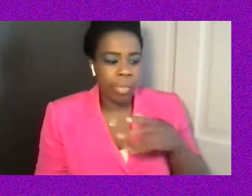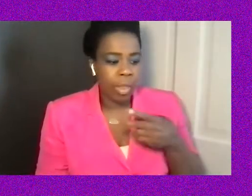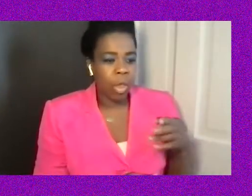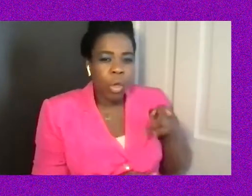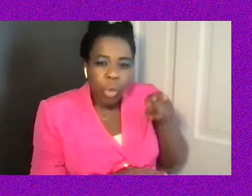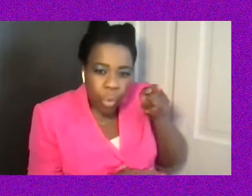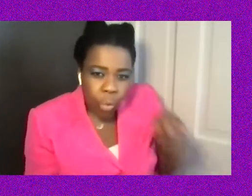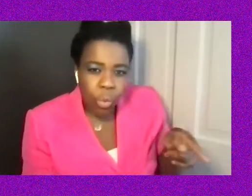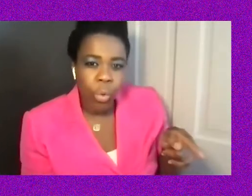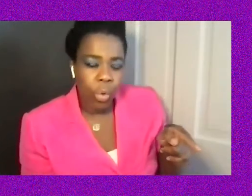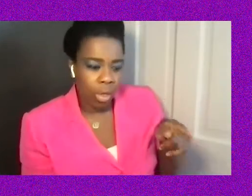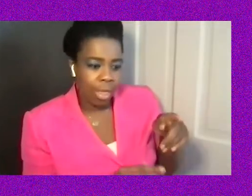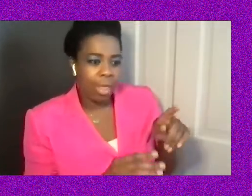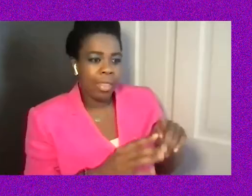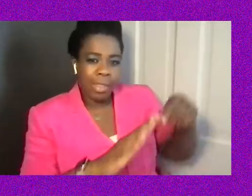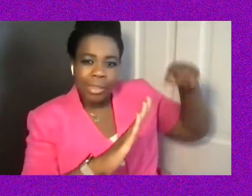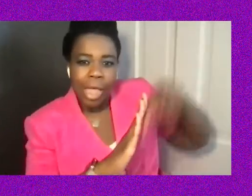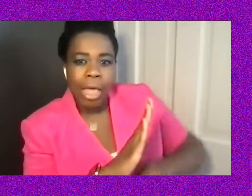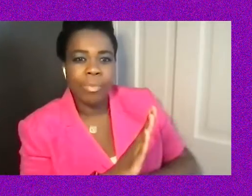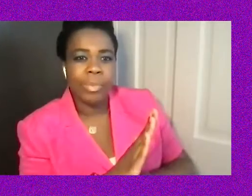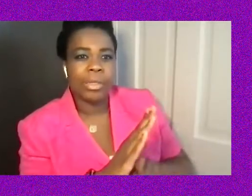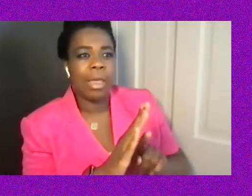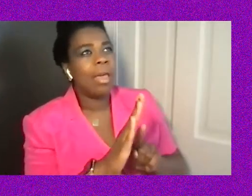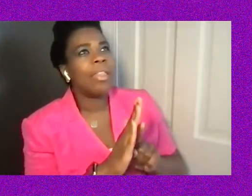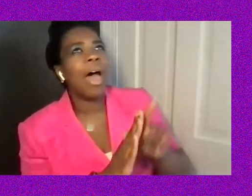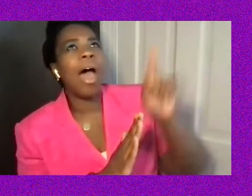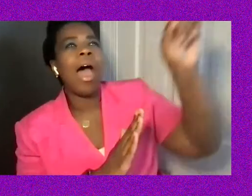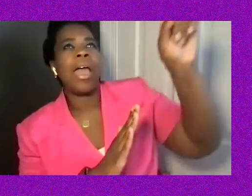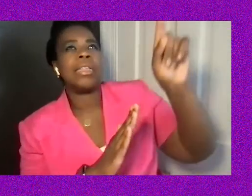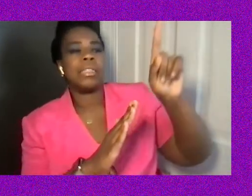cantando. No, tú tienes